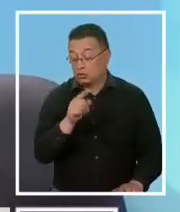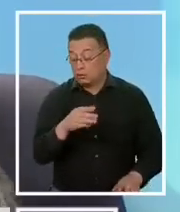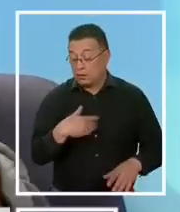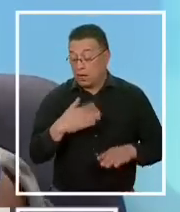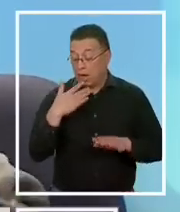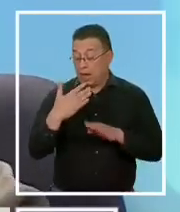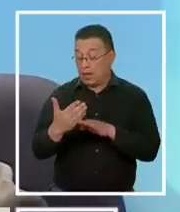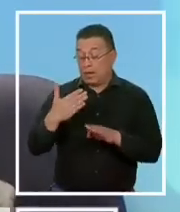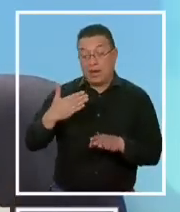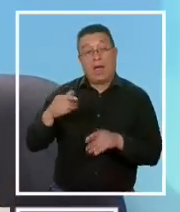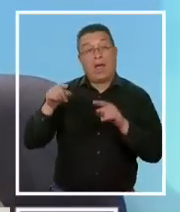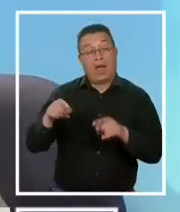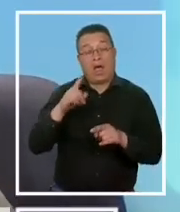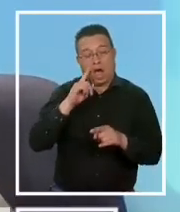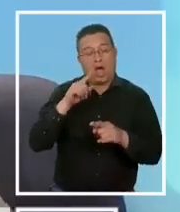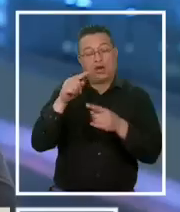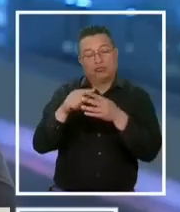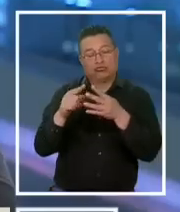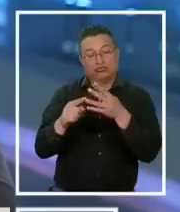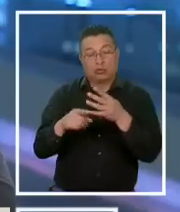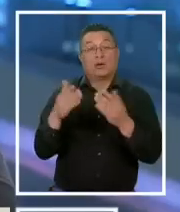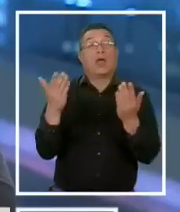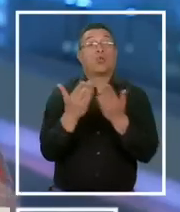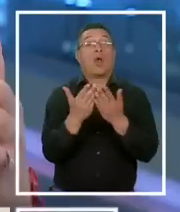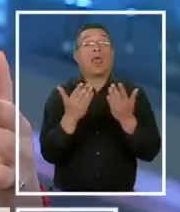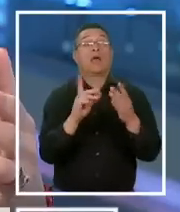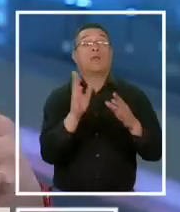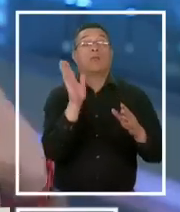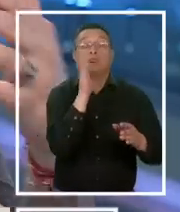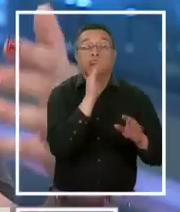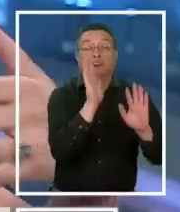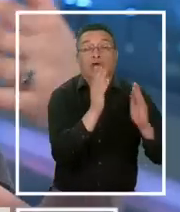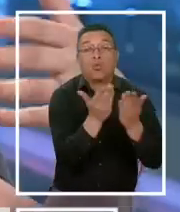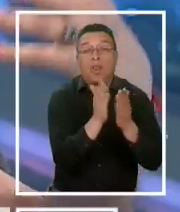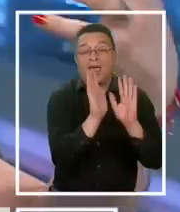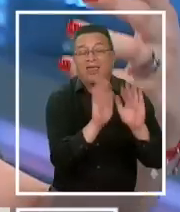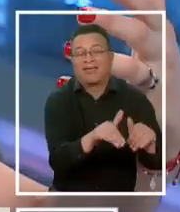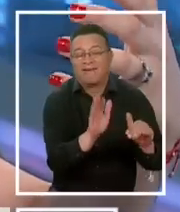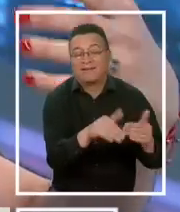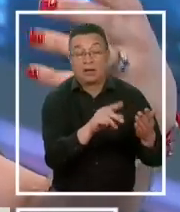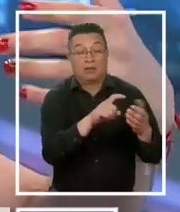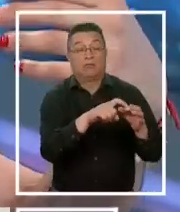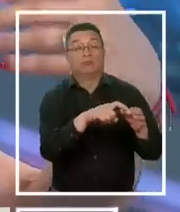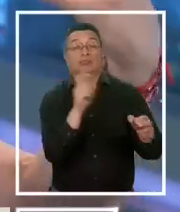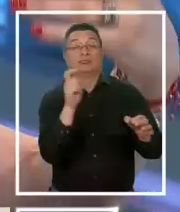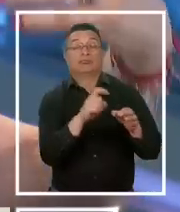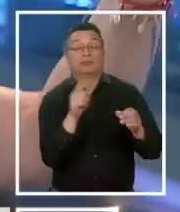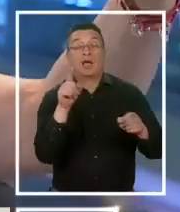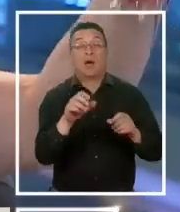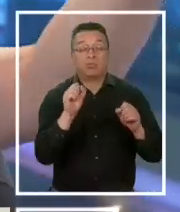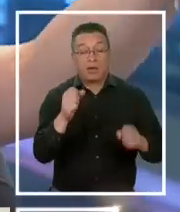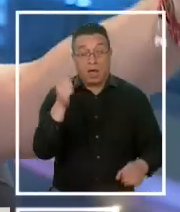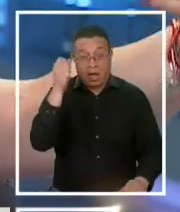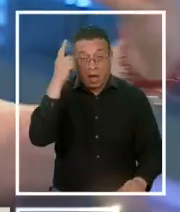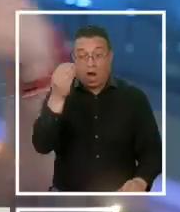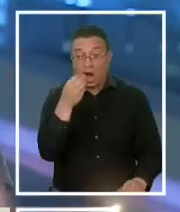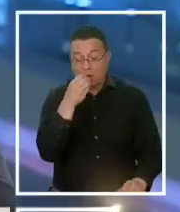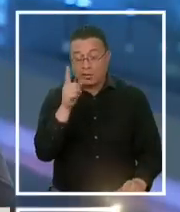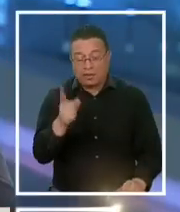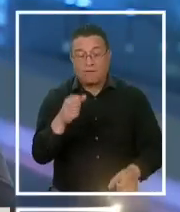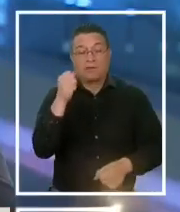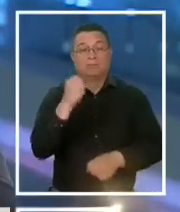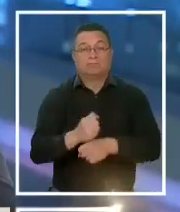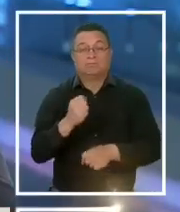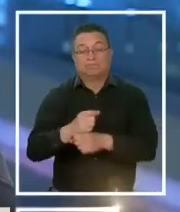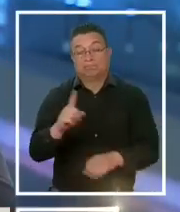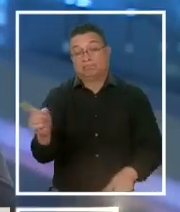Hay un montón de cosas que llegan ahí y cuando un niño no va al colegio y detrás de eso está que la familia La única forma que entiende que puede comer es que ese niño Trabaje